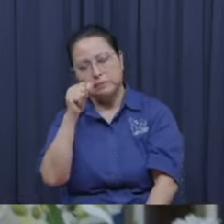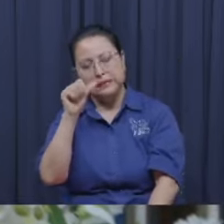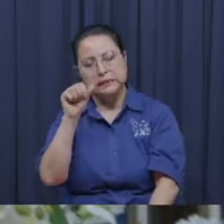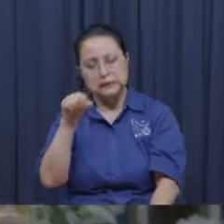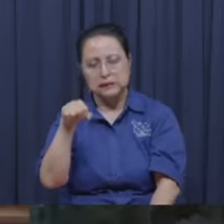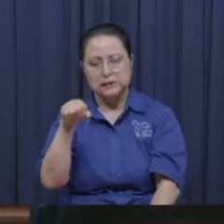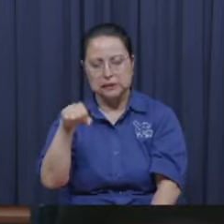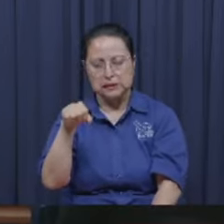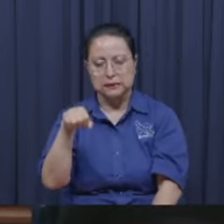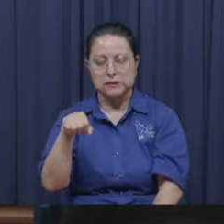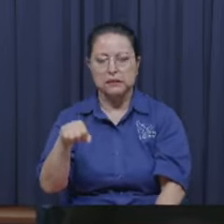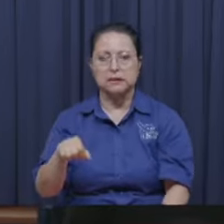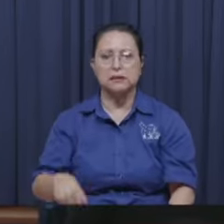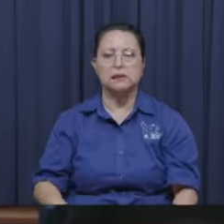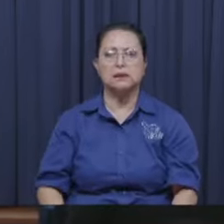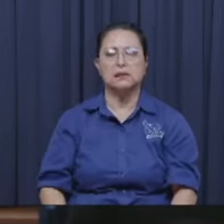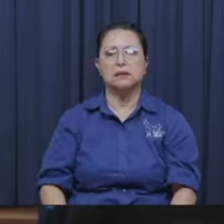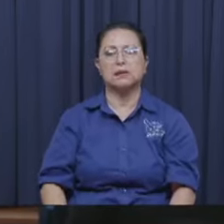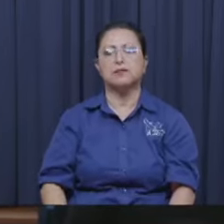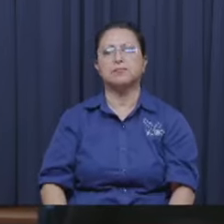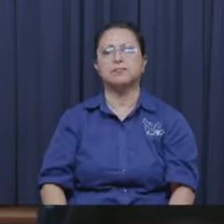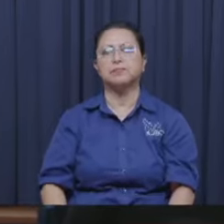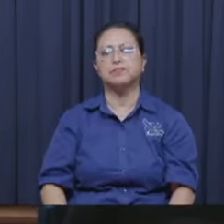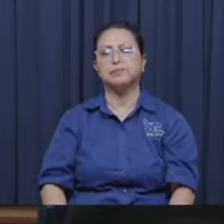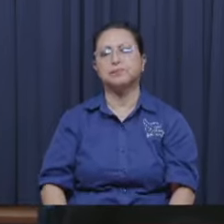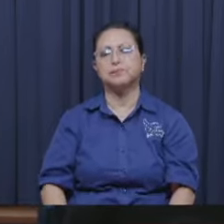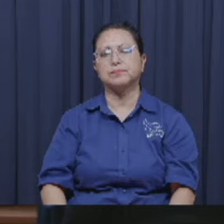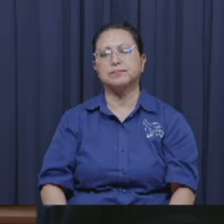Bien, yo solo estoy preguntando, no estoy acusando, solo estoy preguntando.